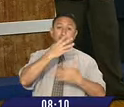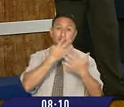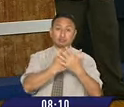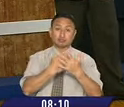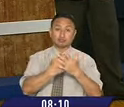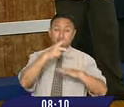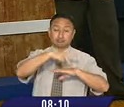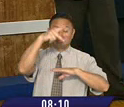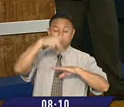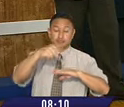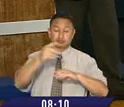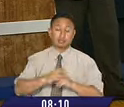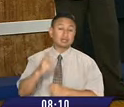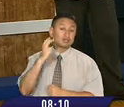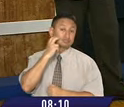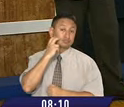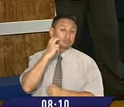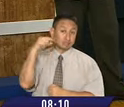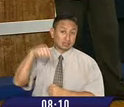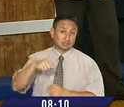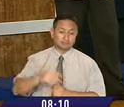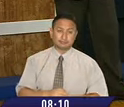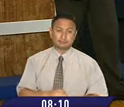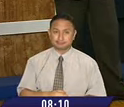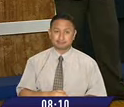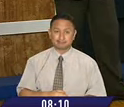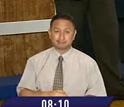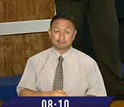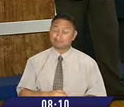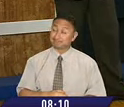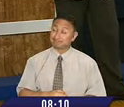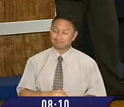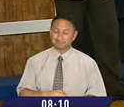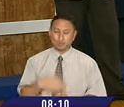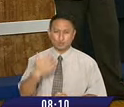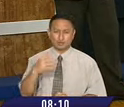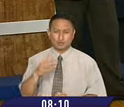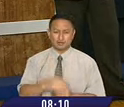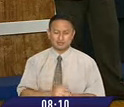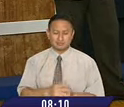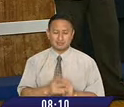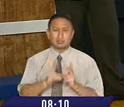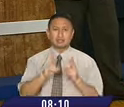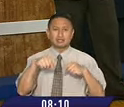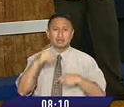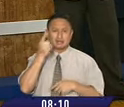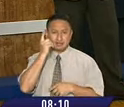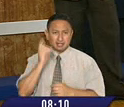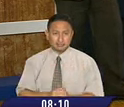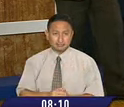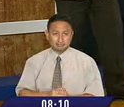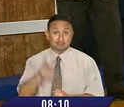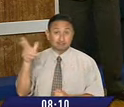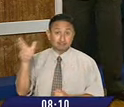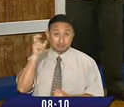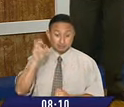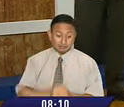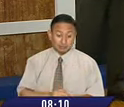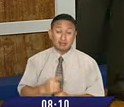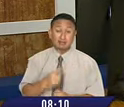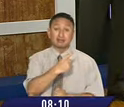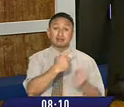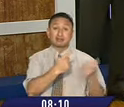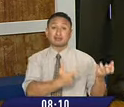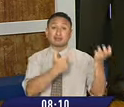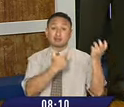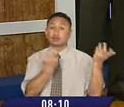provisional, esto en la provincia de Pichincha. Increíble esto, ¿no? Pero me decían que estamos desayunando. Escuchen, el arma de fuego fue